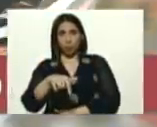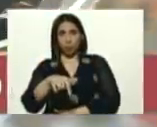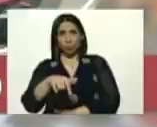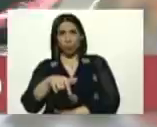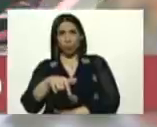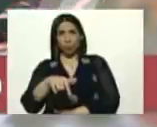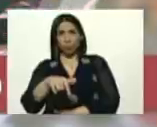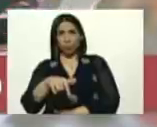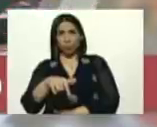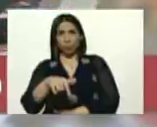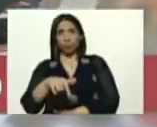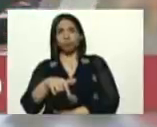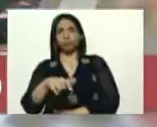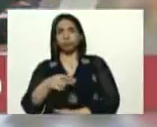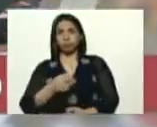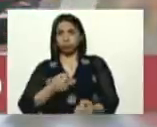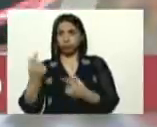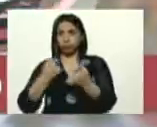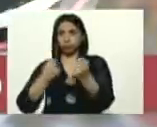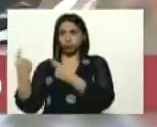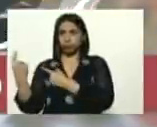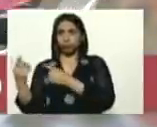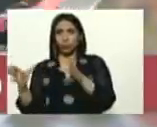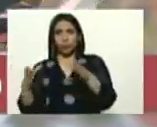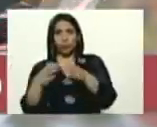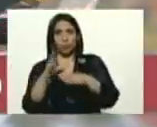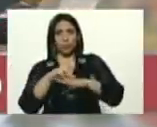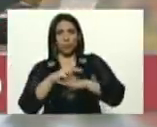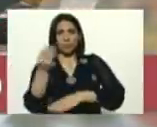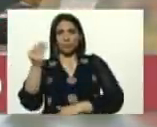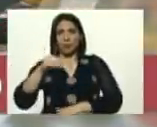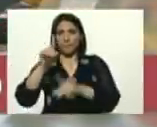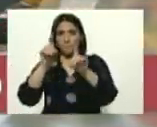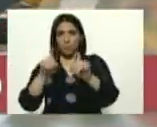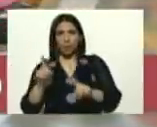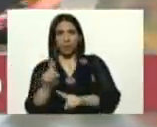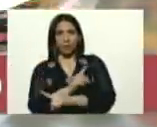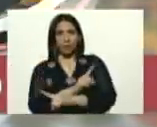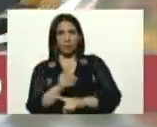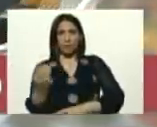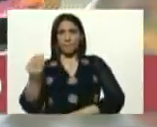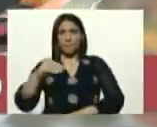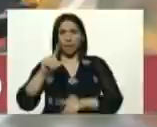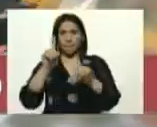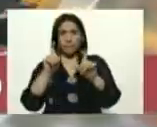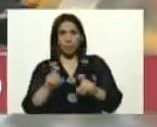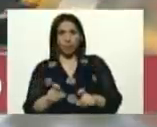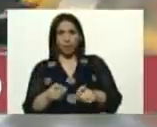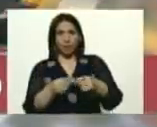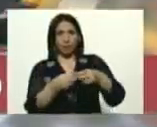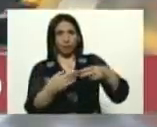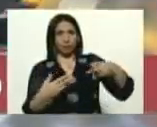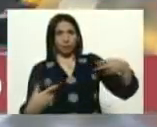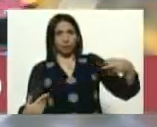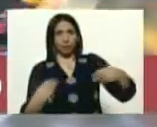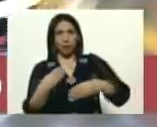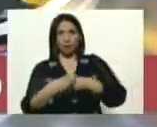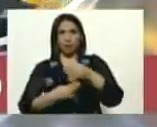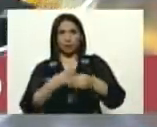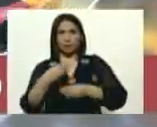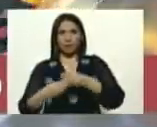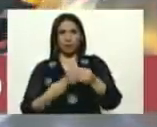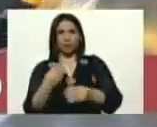enviando un contingente de médicos, más pruebas rápidas, más pruebas moleculares. Estamos haciendo,